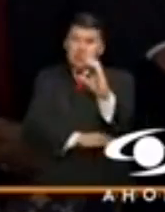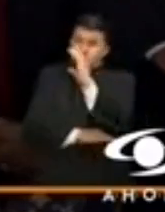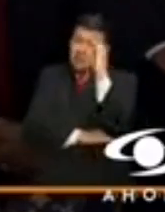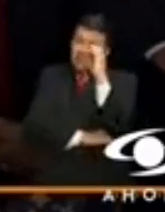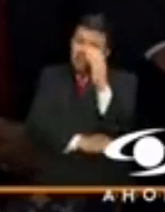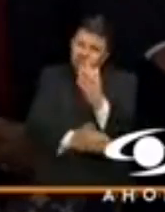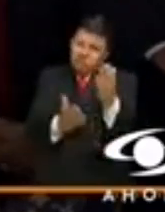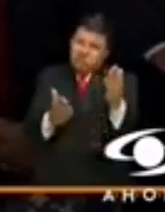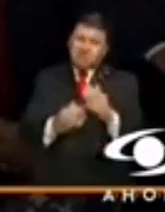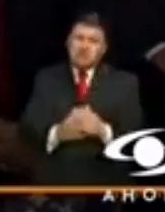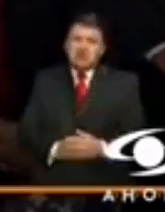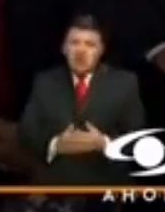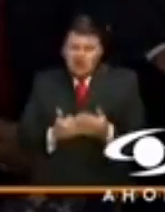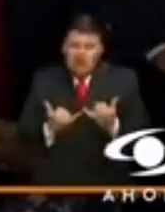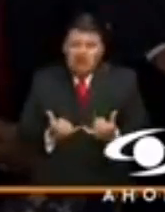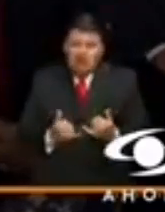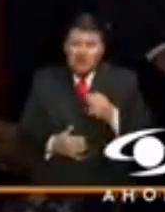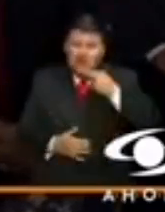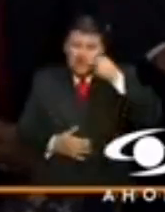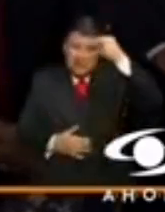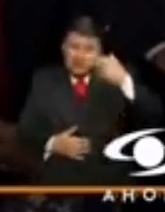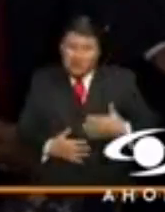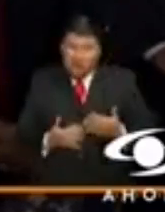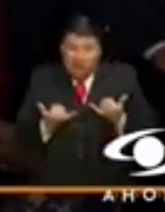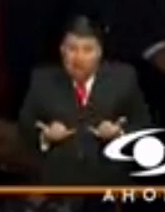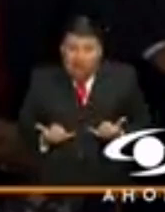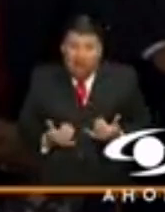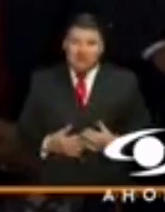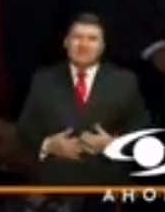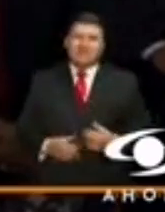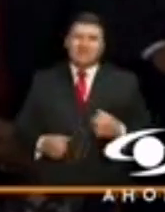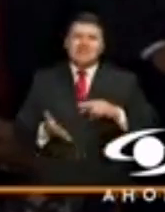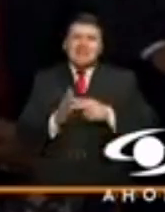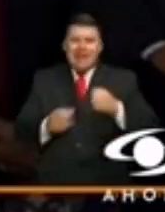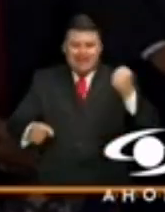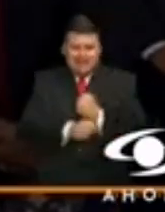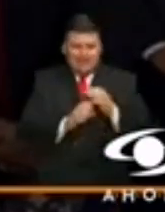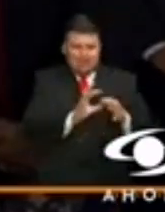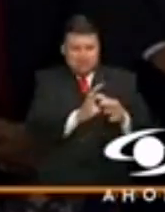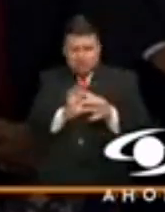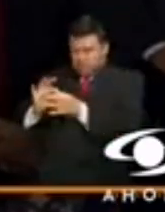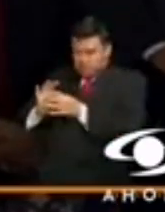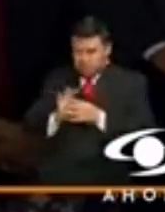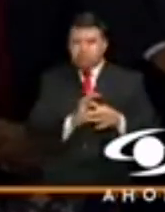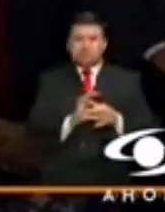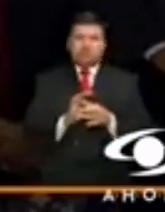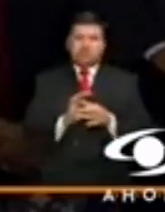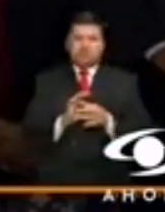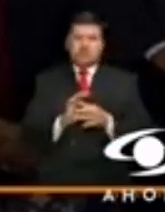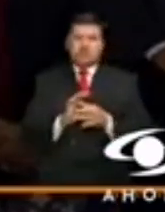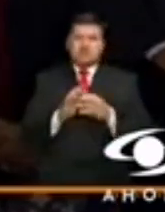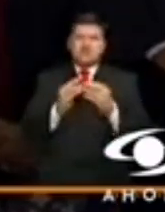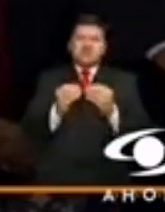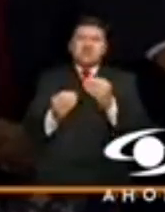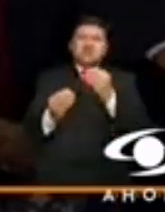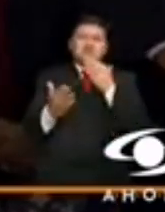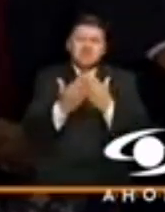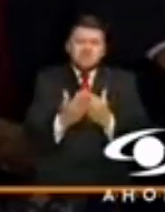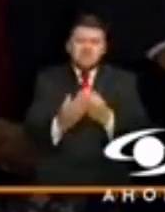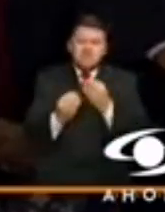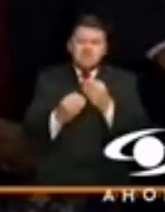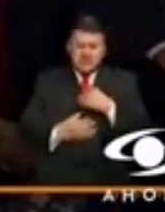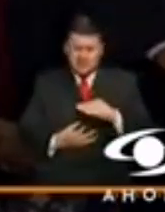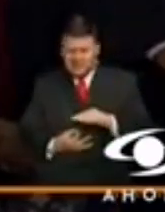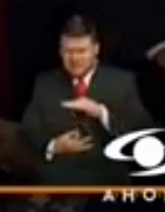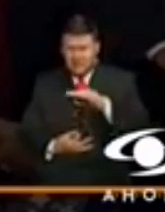Colombianos, este momento de la historia demanda que trabajemos en equipo y agradezco